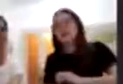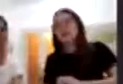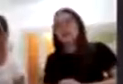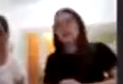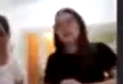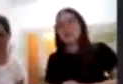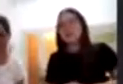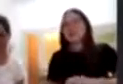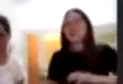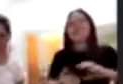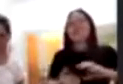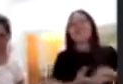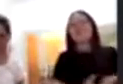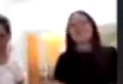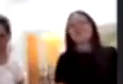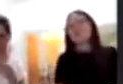un poco el campo.